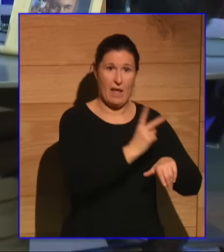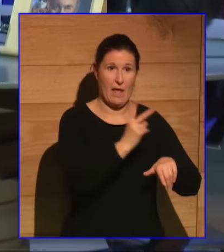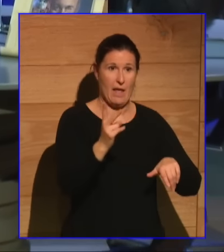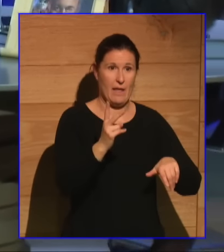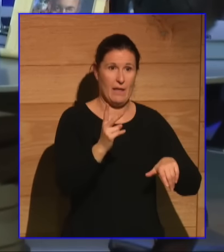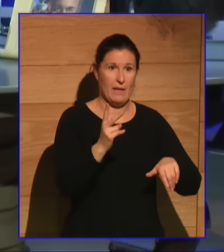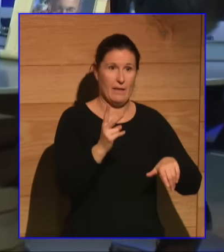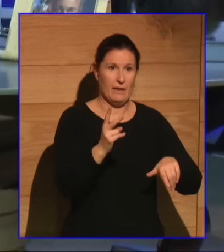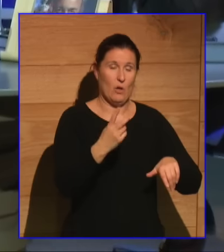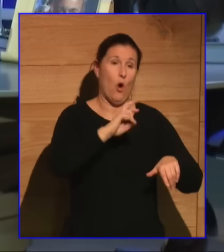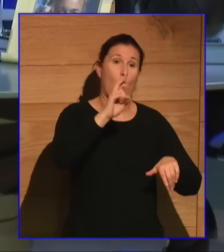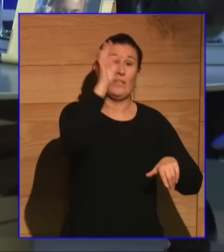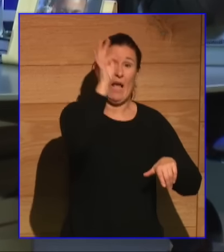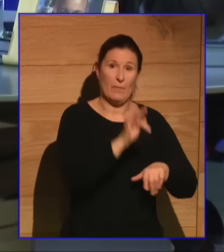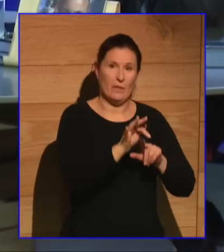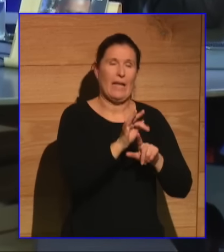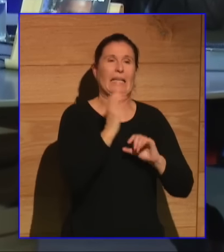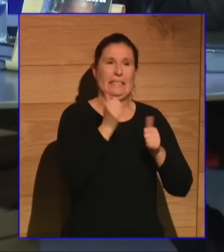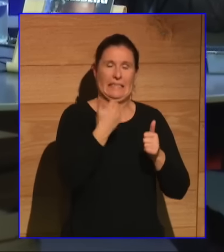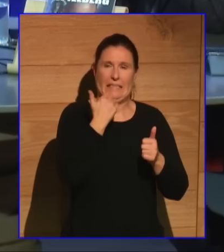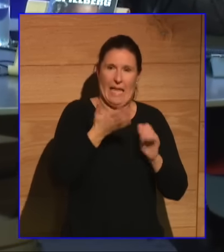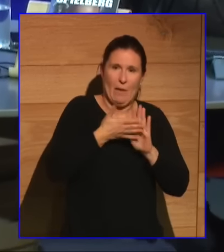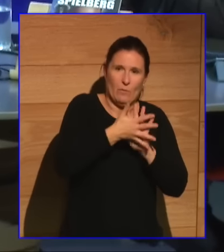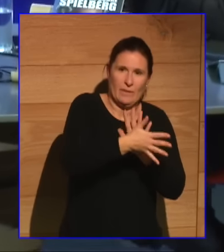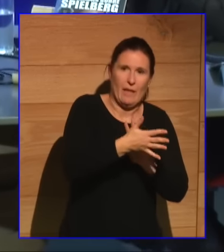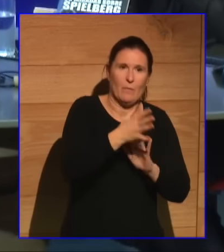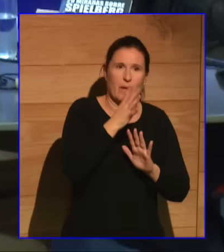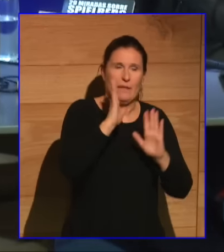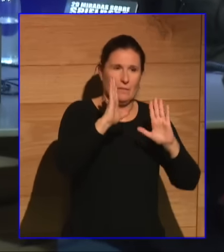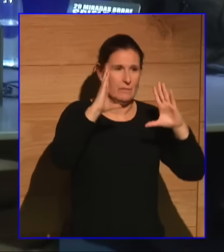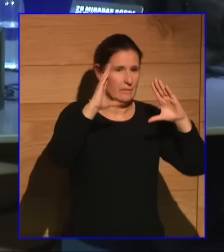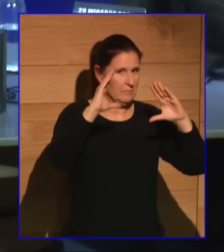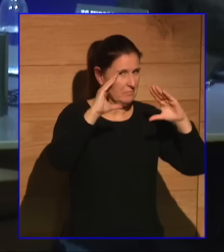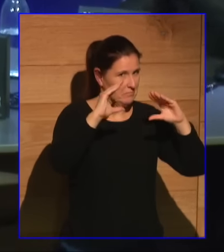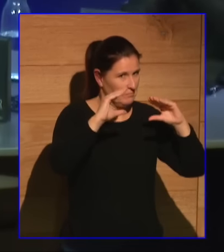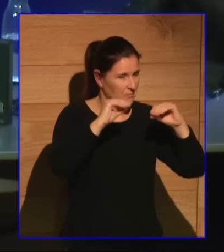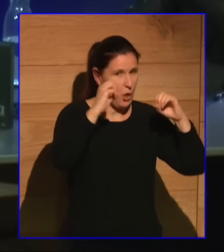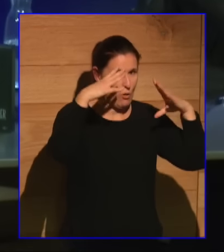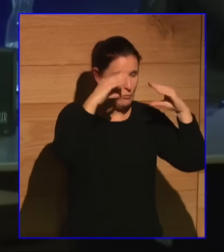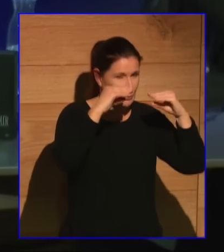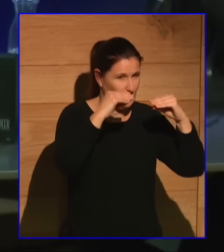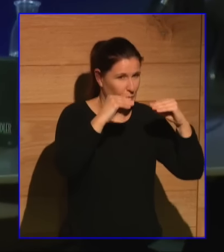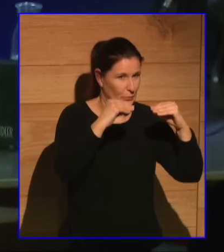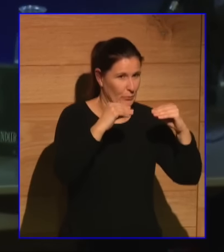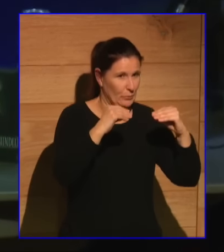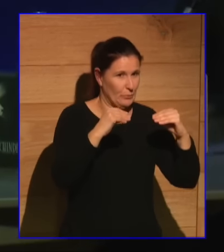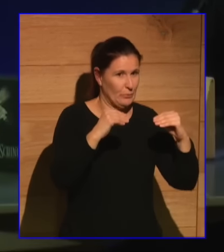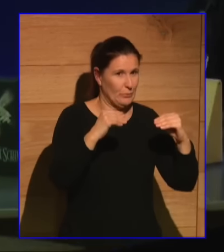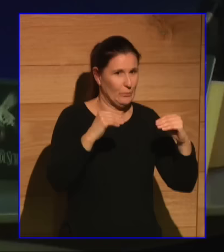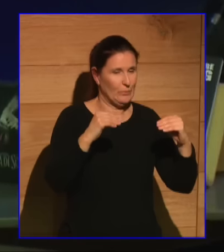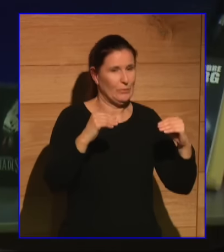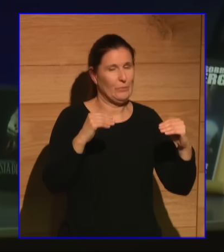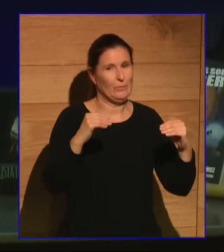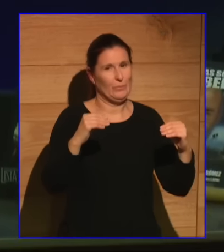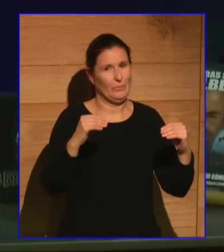hemos avanzado, pero que ahora hay que bajar un poquito las luces, ahora hay que ponerse un poquito, un poquito